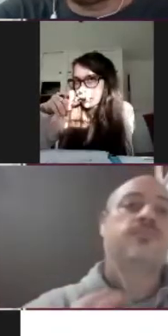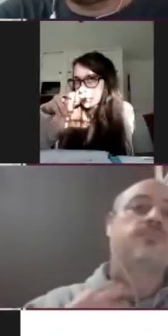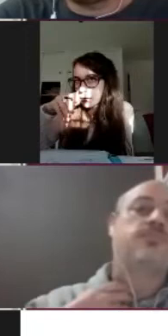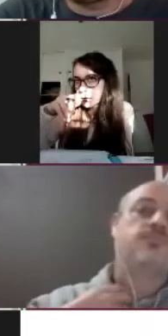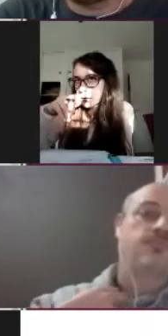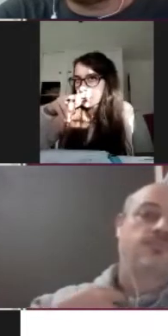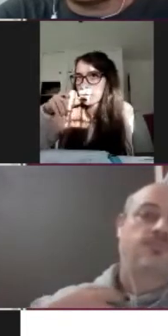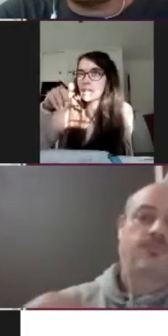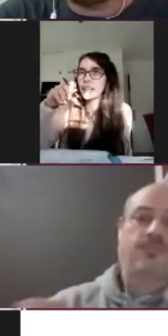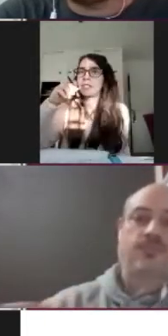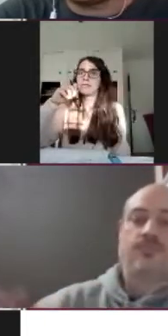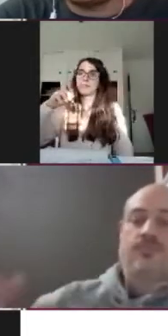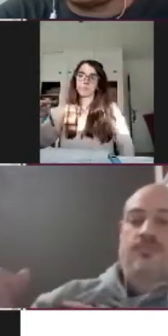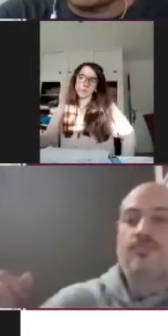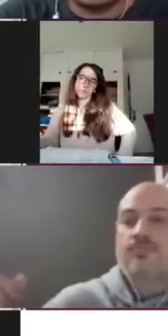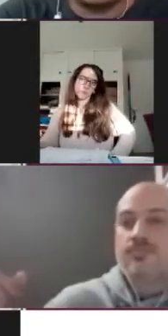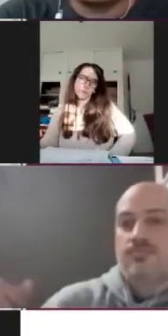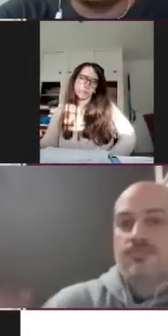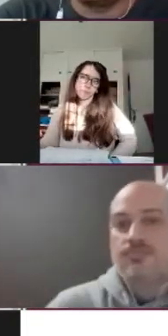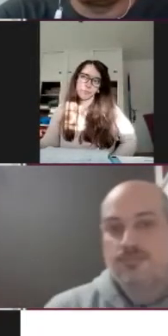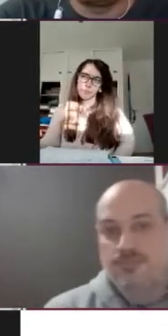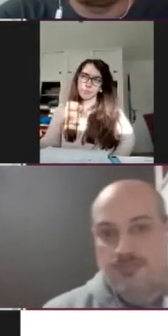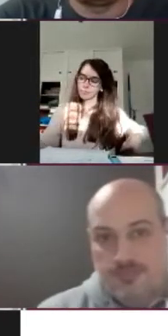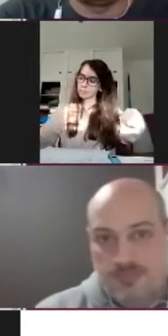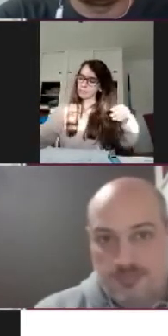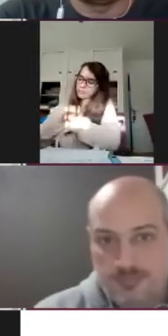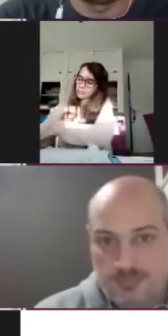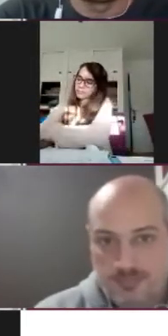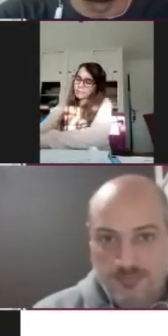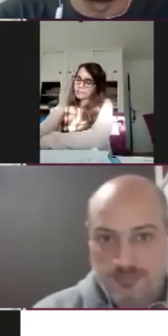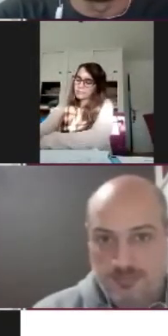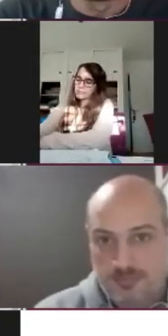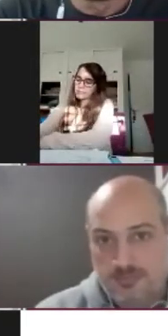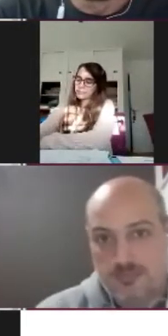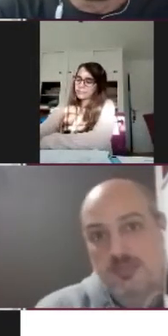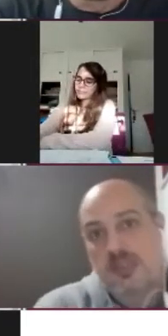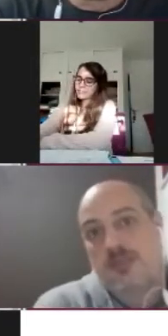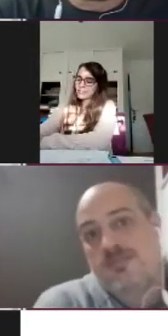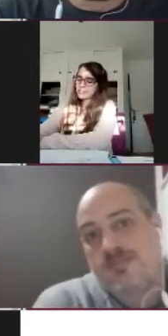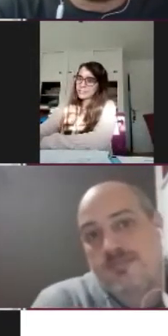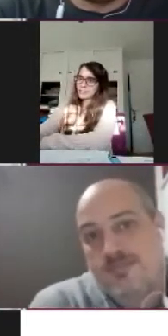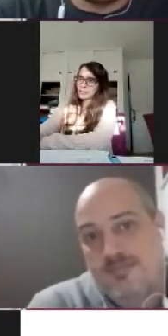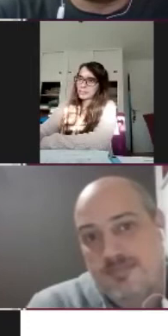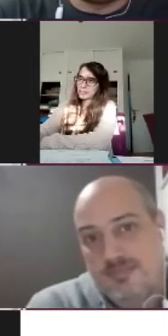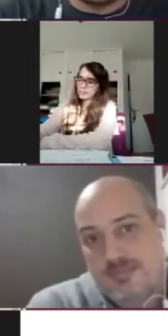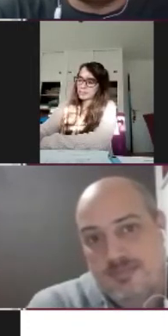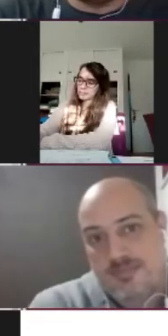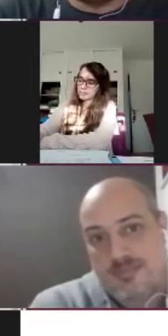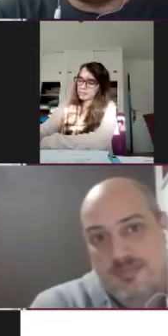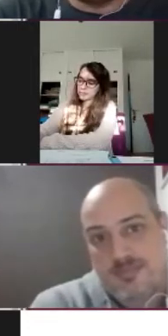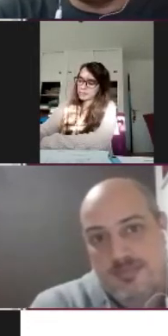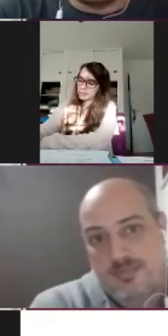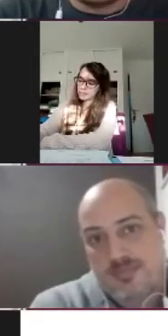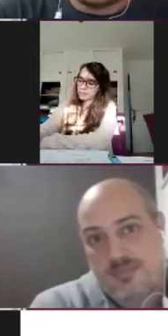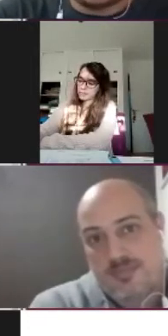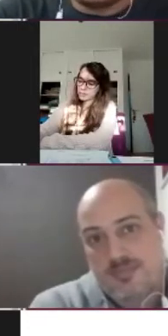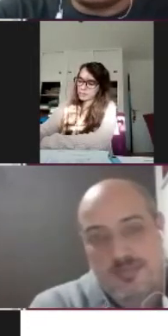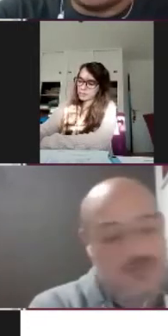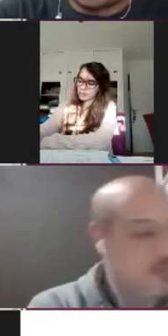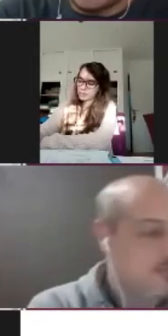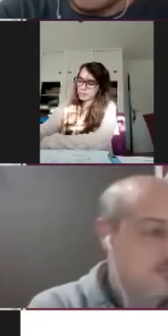que supuestamente Ok. cobraría 23 mil pesos. En el mínimo, cacho. Sí. Exacto, Está en queda en el... el